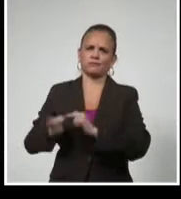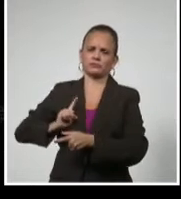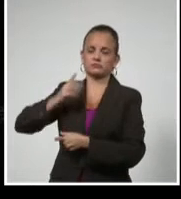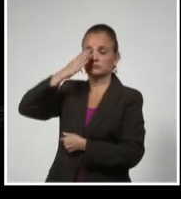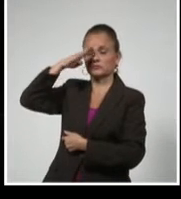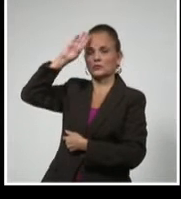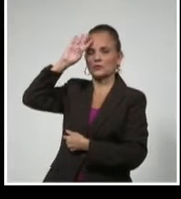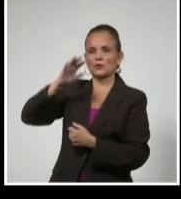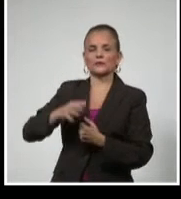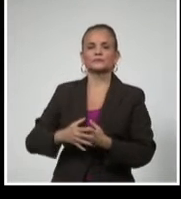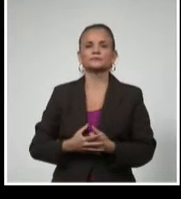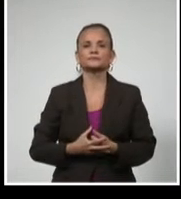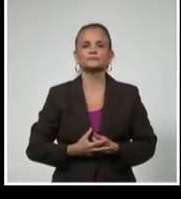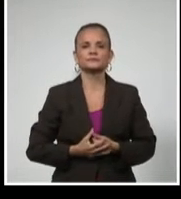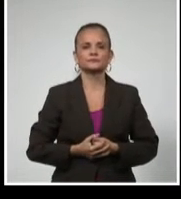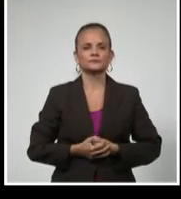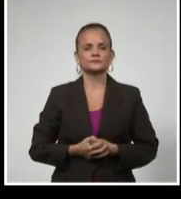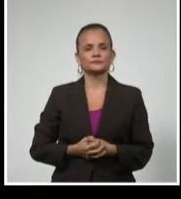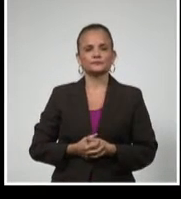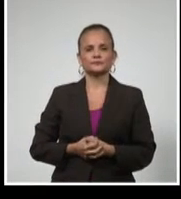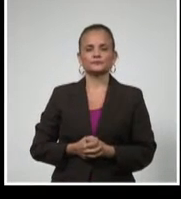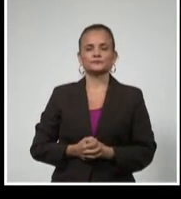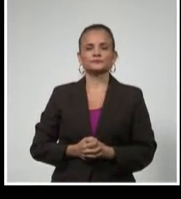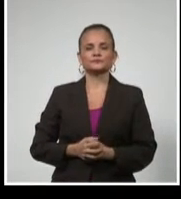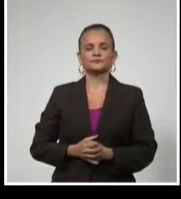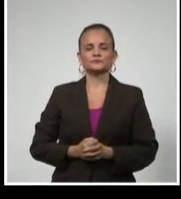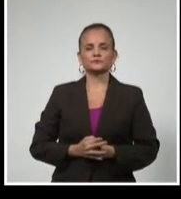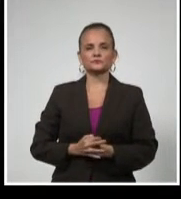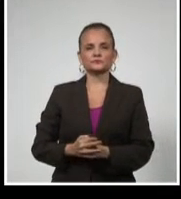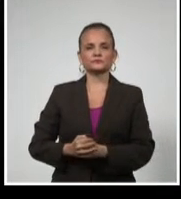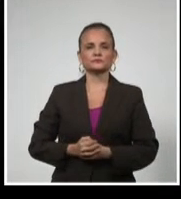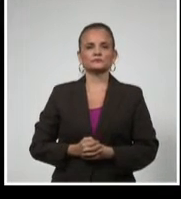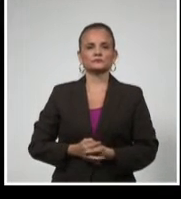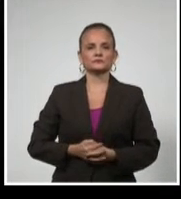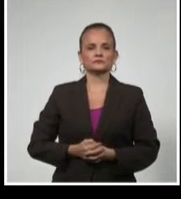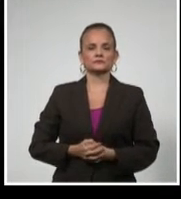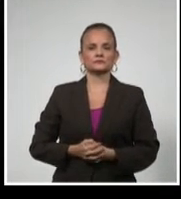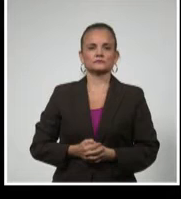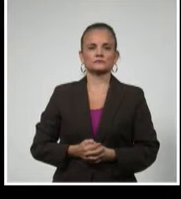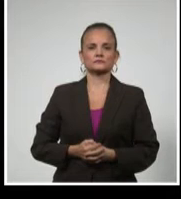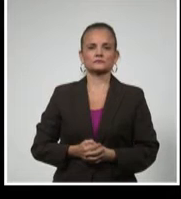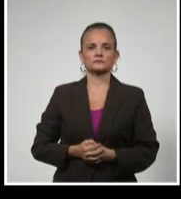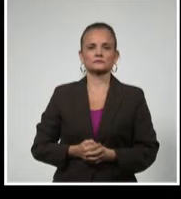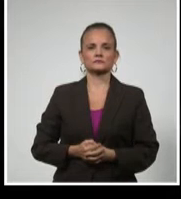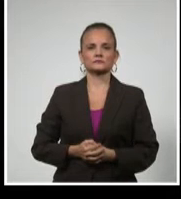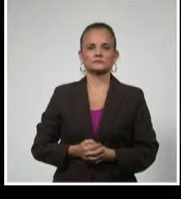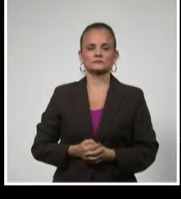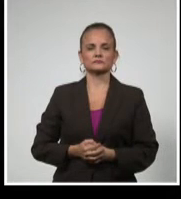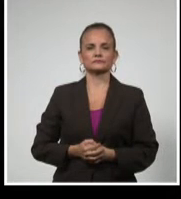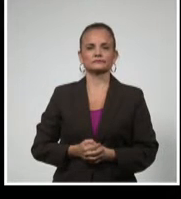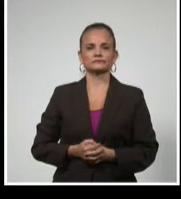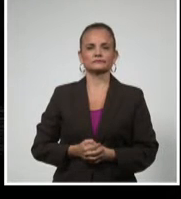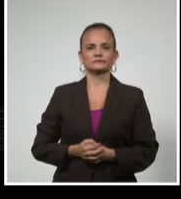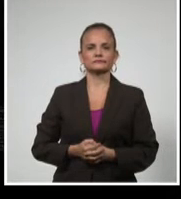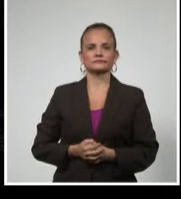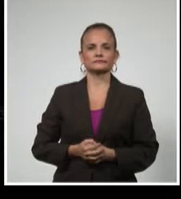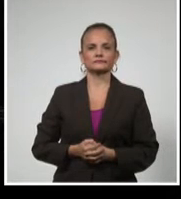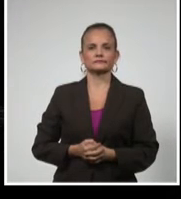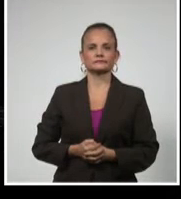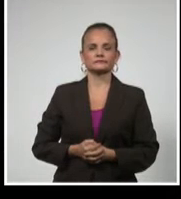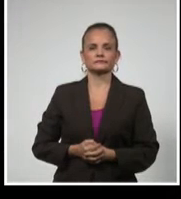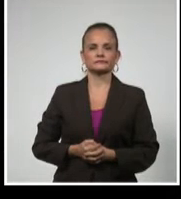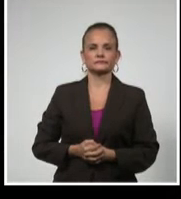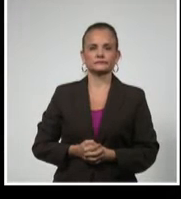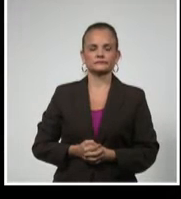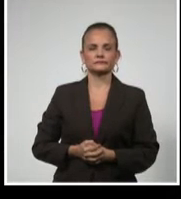previous administration's easing of restrictions on travel and trade does not help the